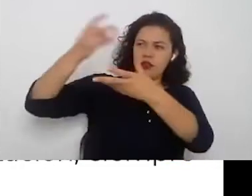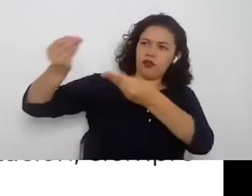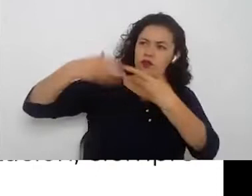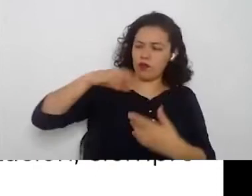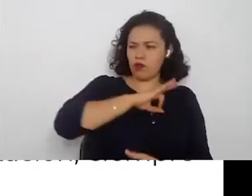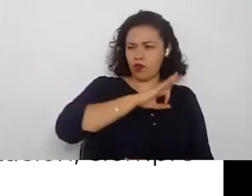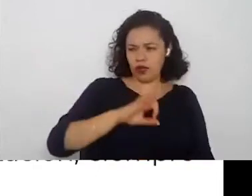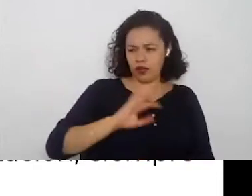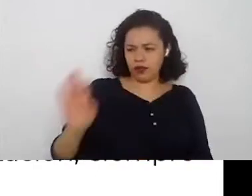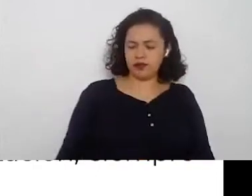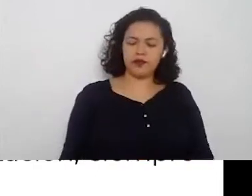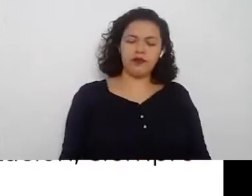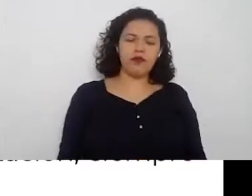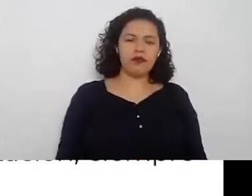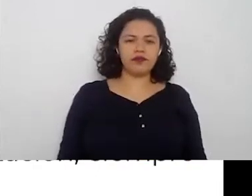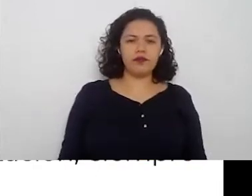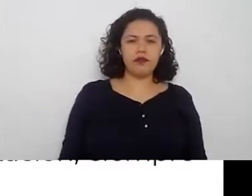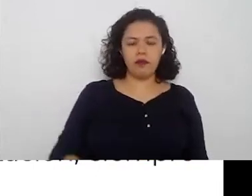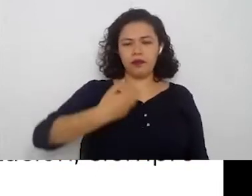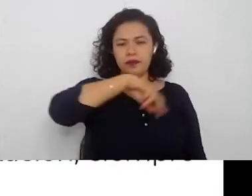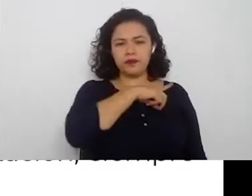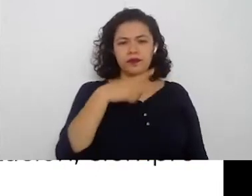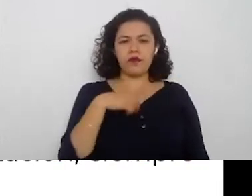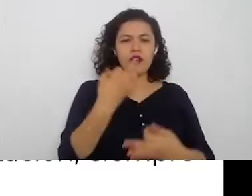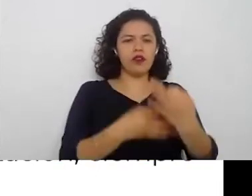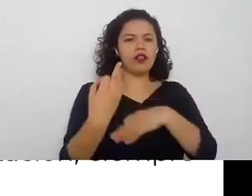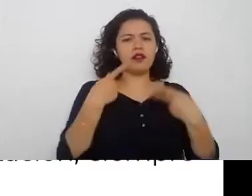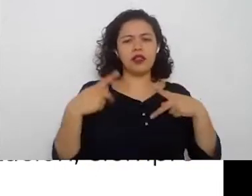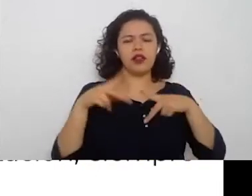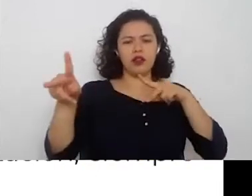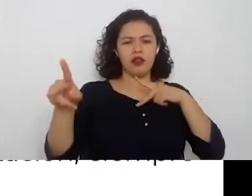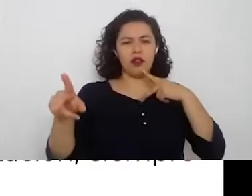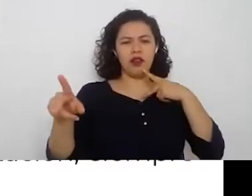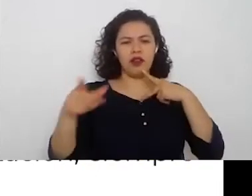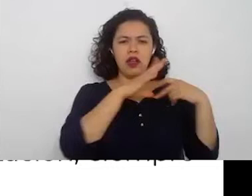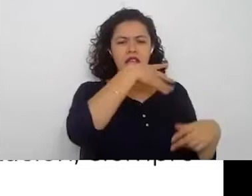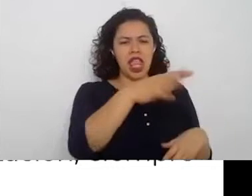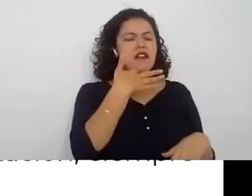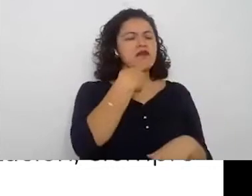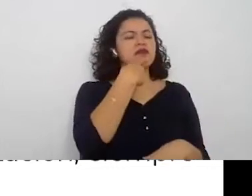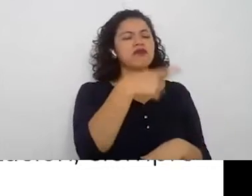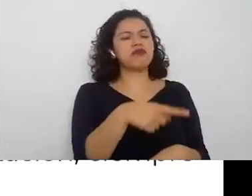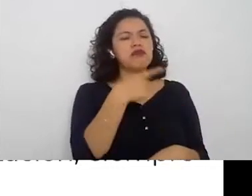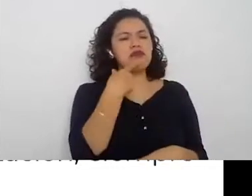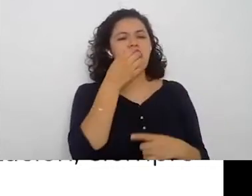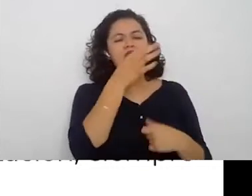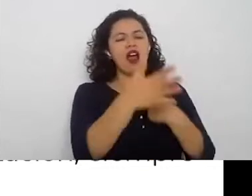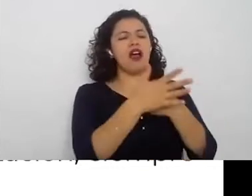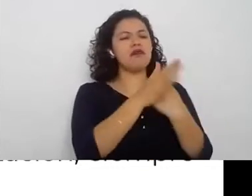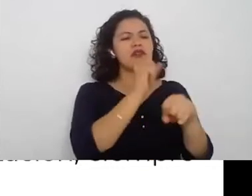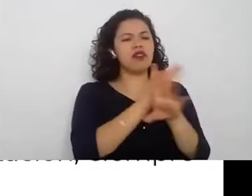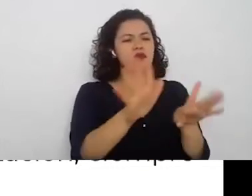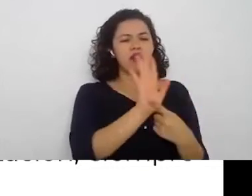¿qué debemos de hacer? Poner a disposición del público en general las declaraciones informativas,